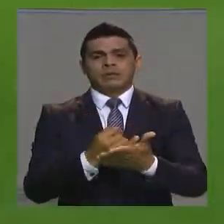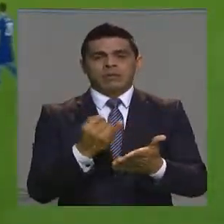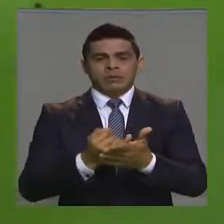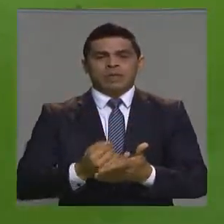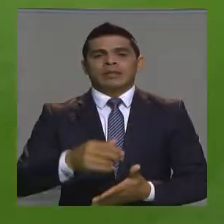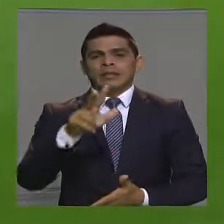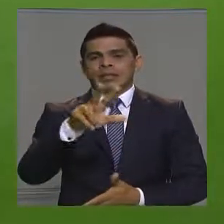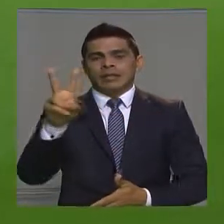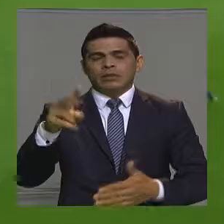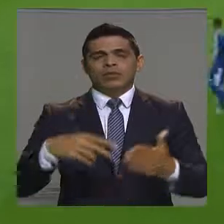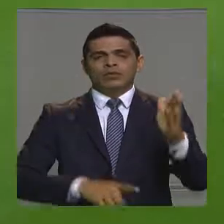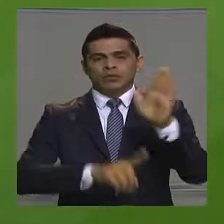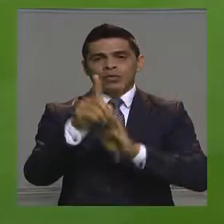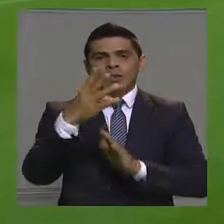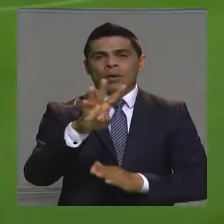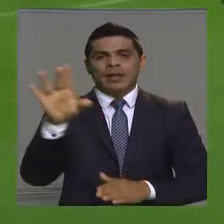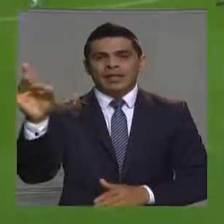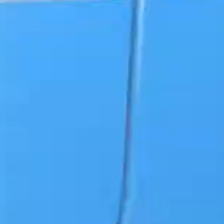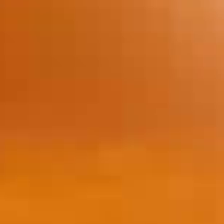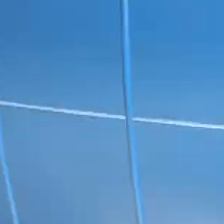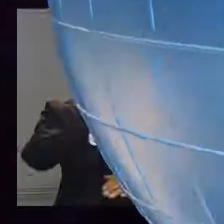48 selecciones.